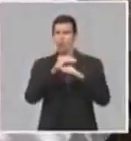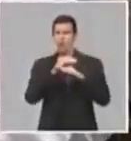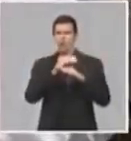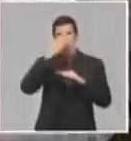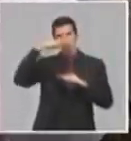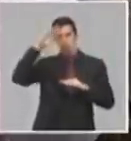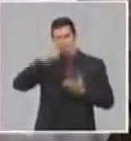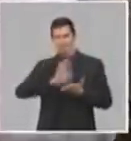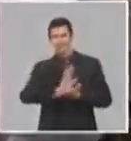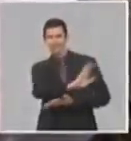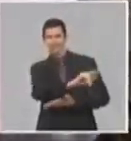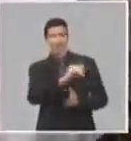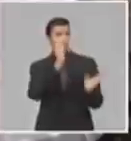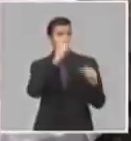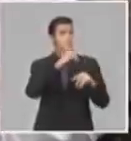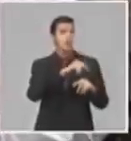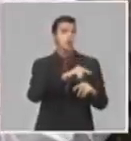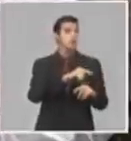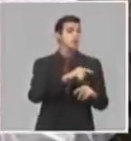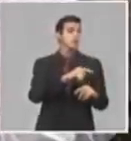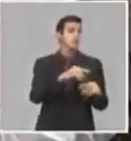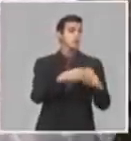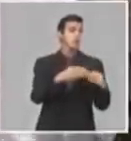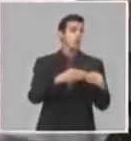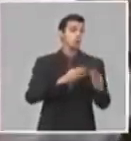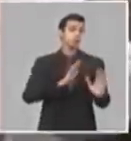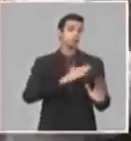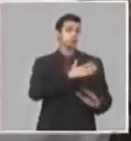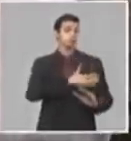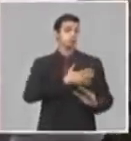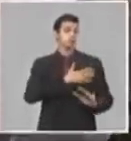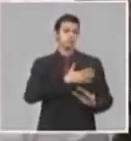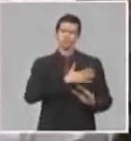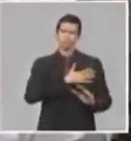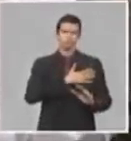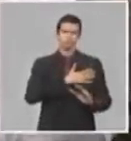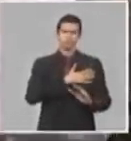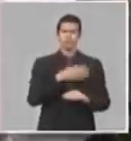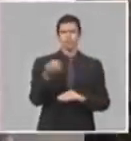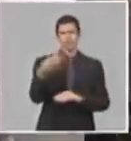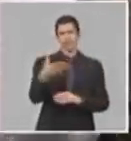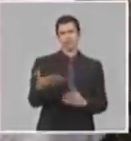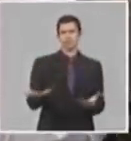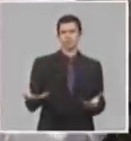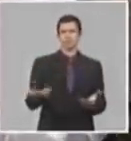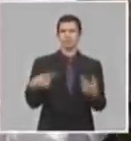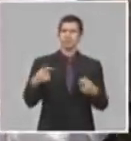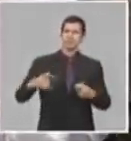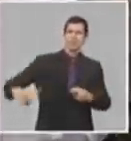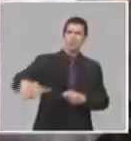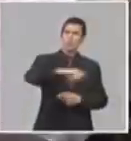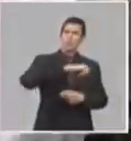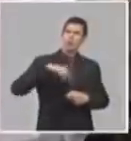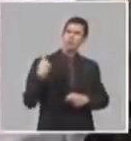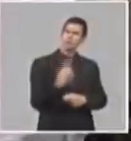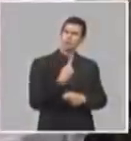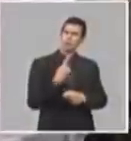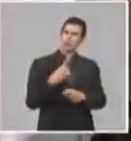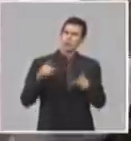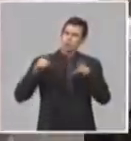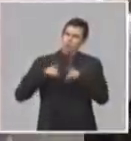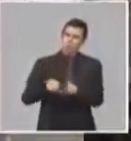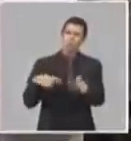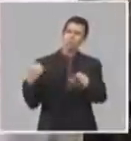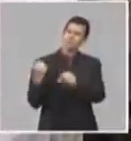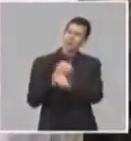discriminatorias. Son medidas que van en el sentido de enfrentarnos todos juntos a este enorme desafío que tenemos por delante